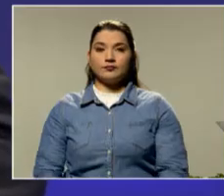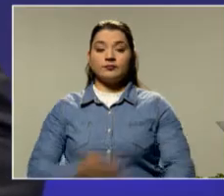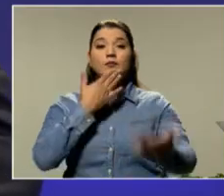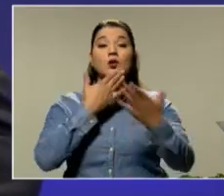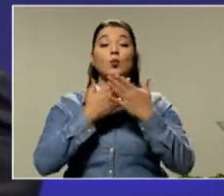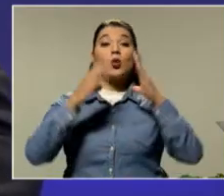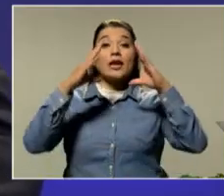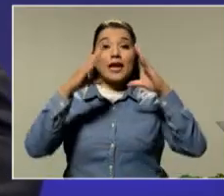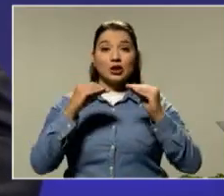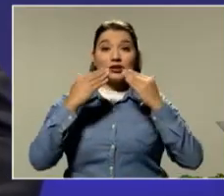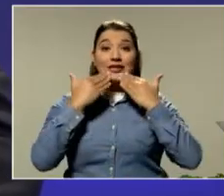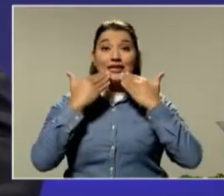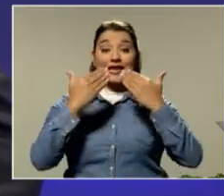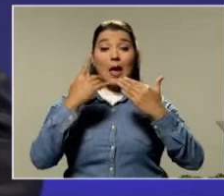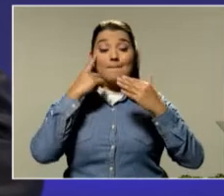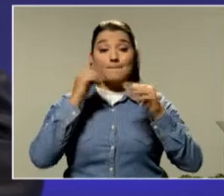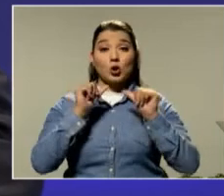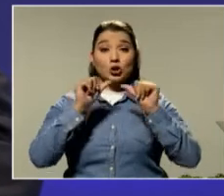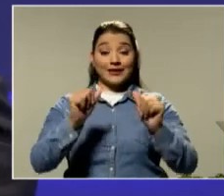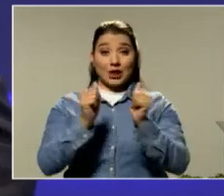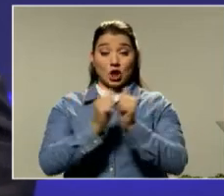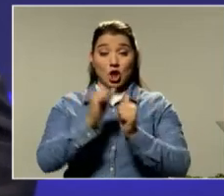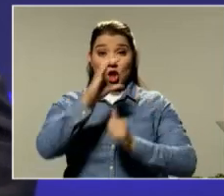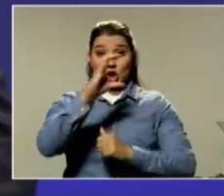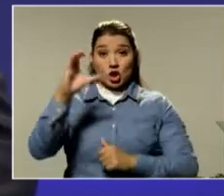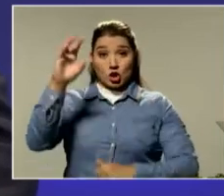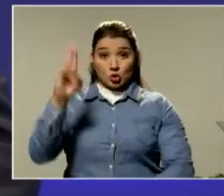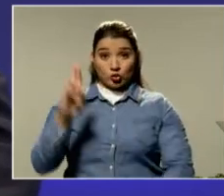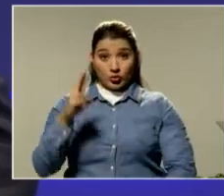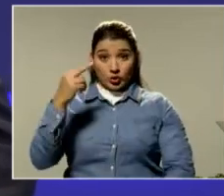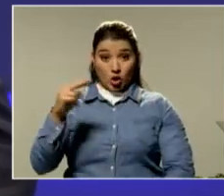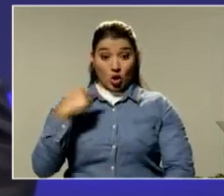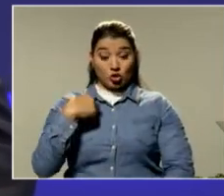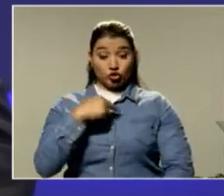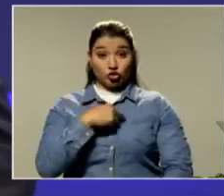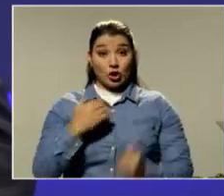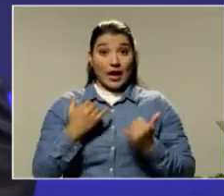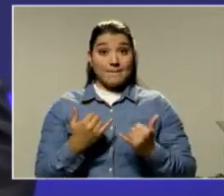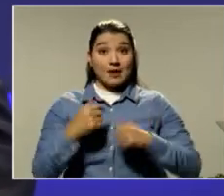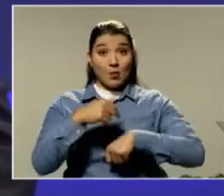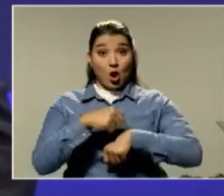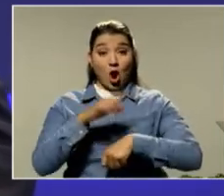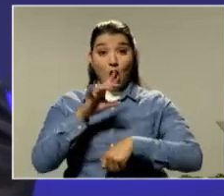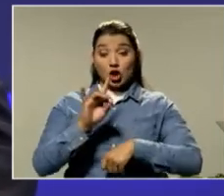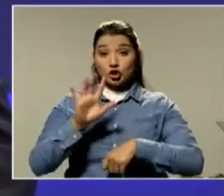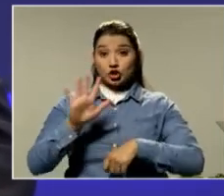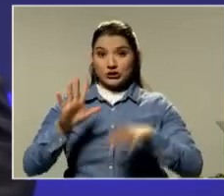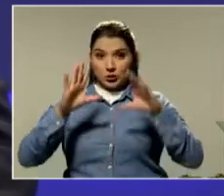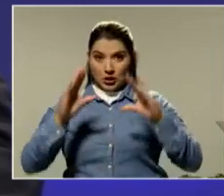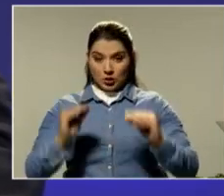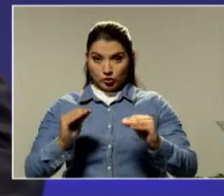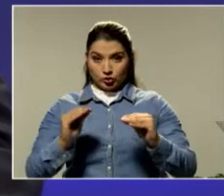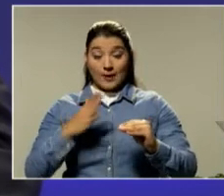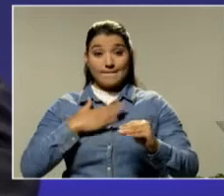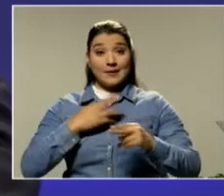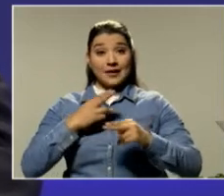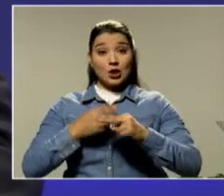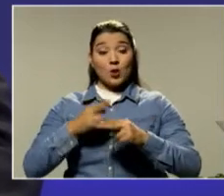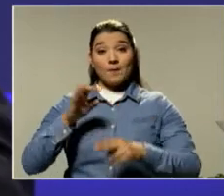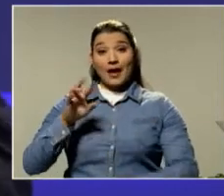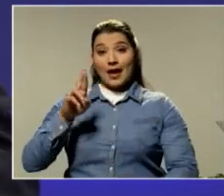Buenas noches, gracias por continuar en la señal de Costa Rica Noticias. Estamos en vivo a las 8 y 5 de la noche. Soy Ernesto